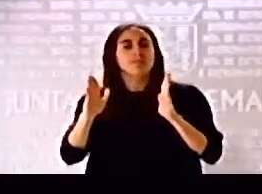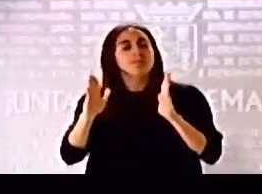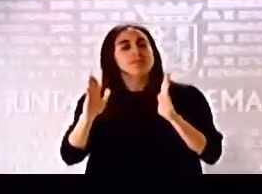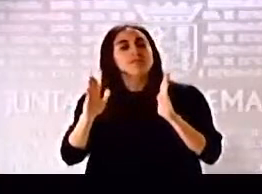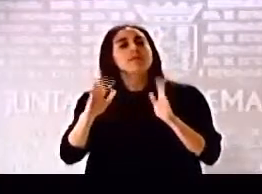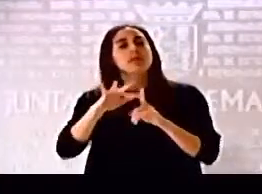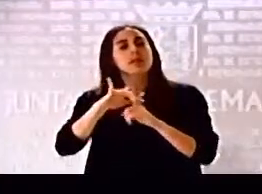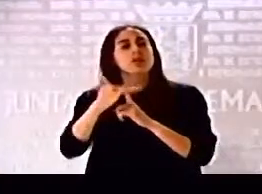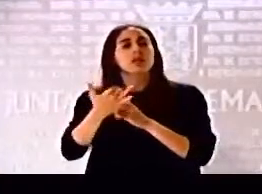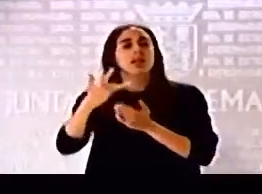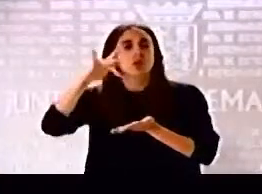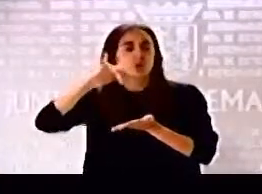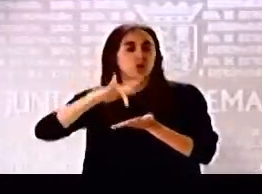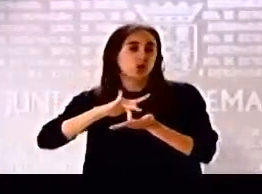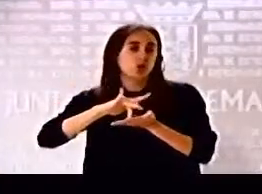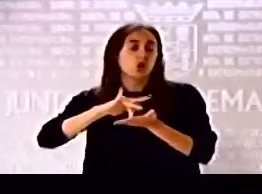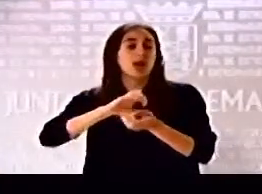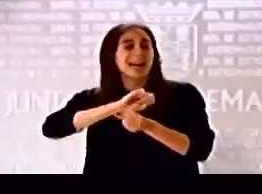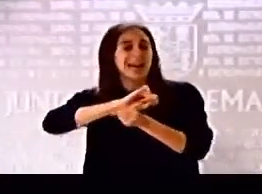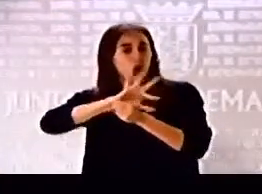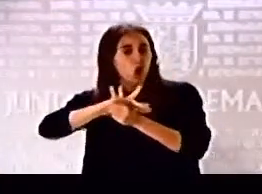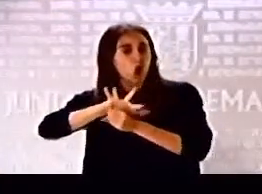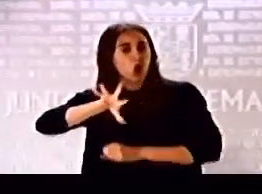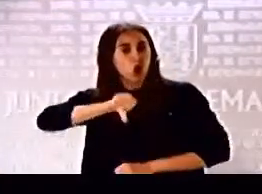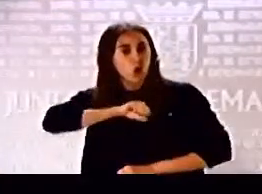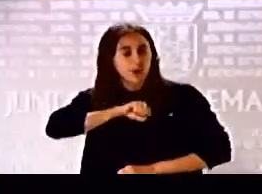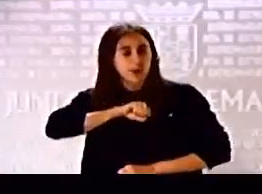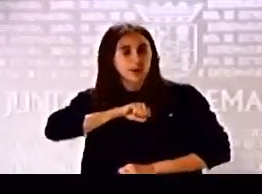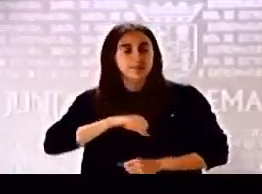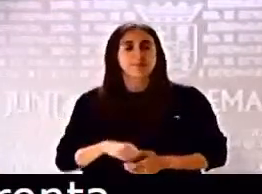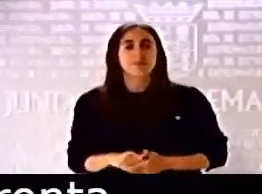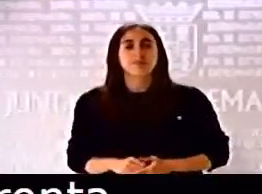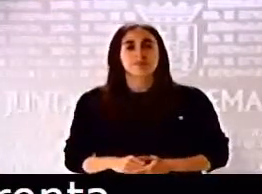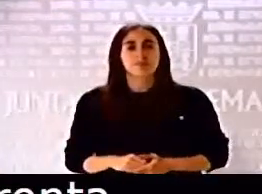están atravesando por la COVID-19,